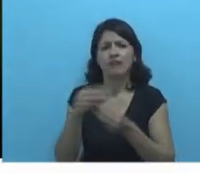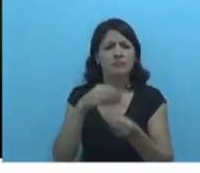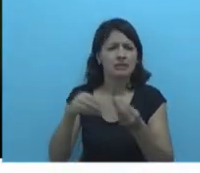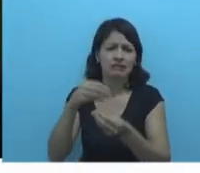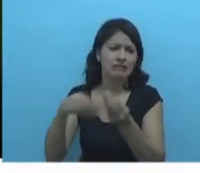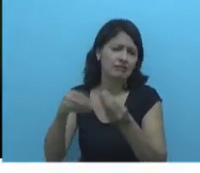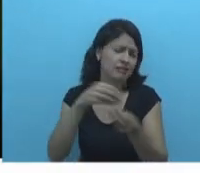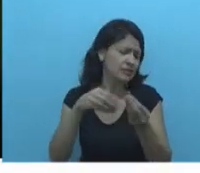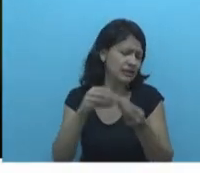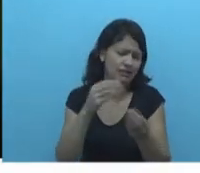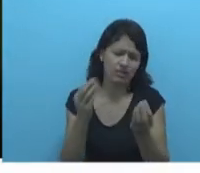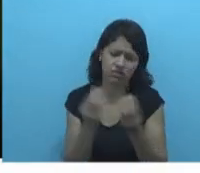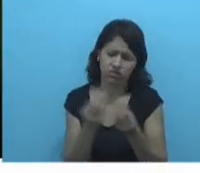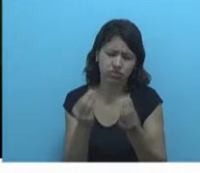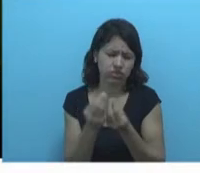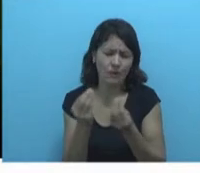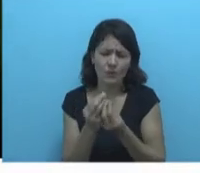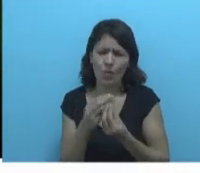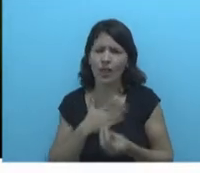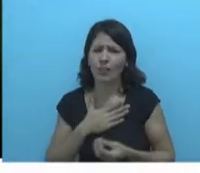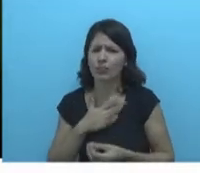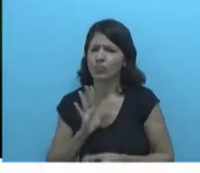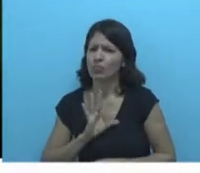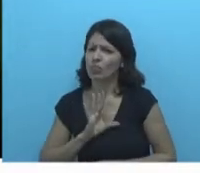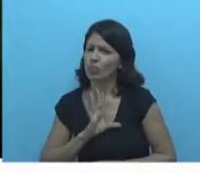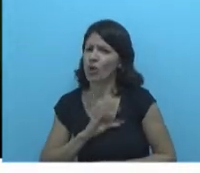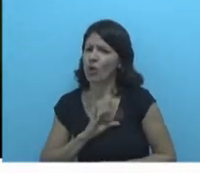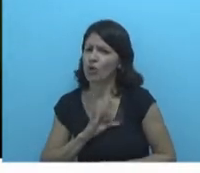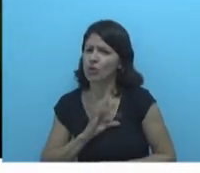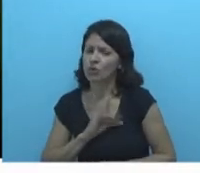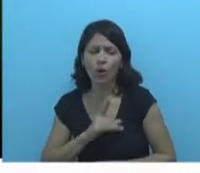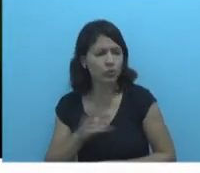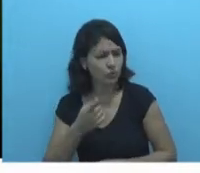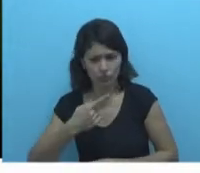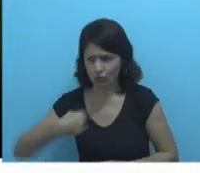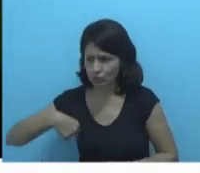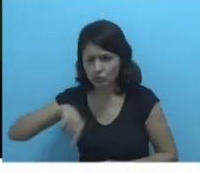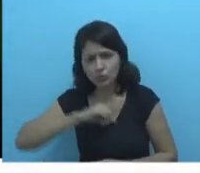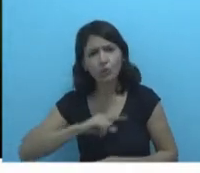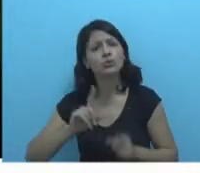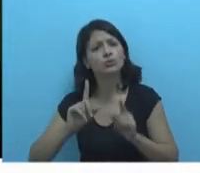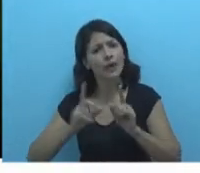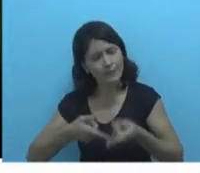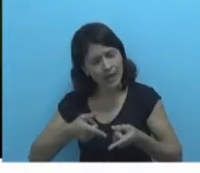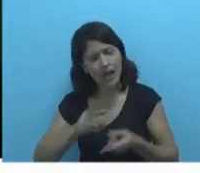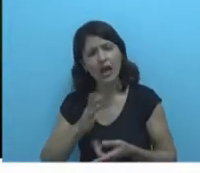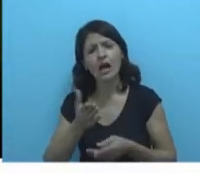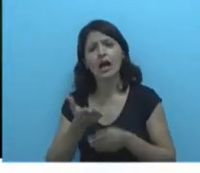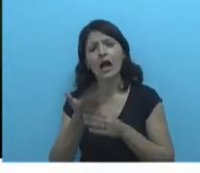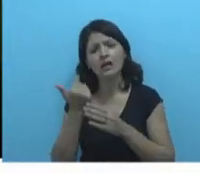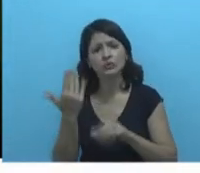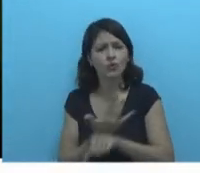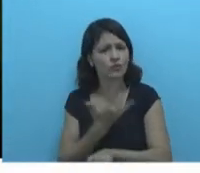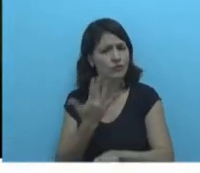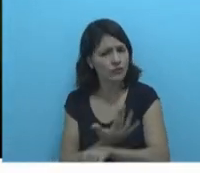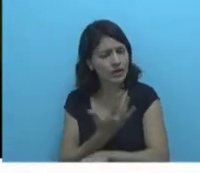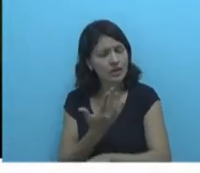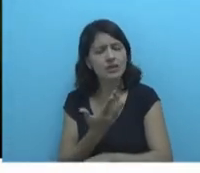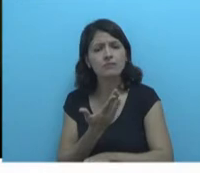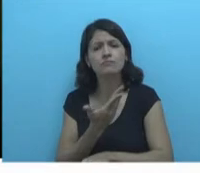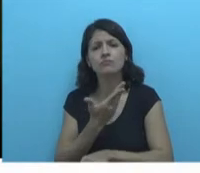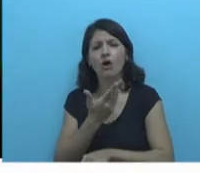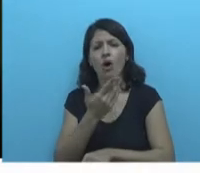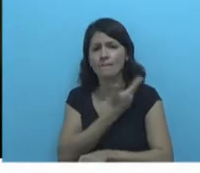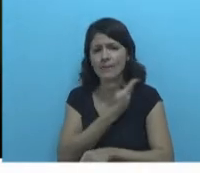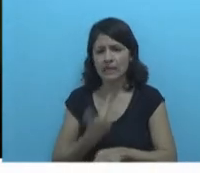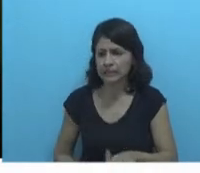sufriendo estas pérdidas. Esta propia Cámara de Diputadas y Diputados que ha sufrido la pérdida de su